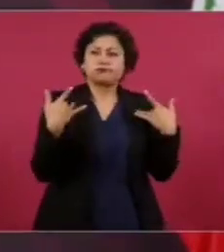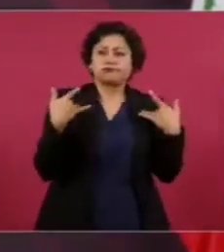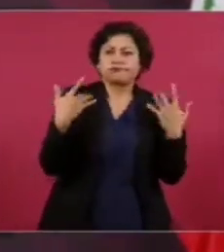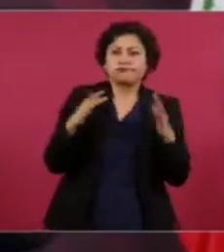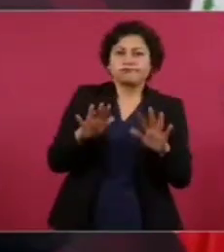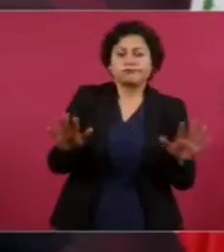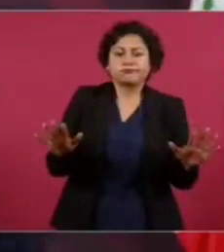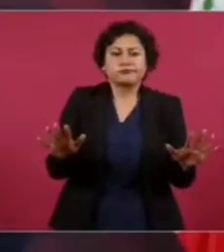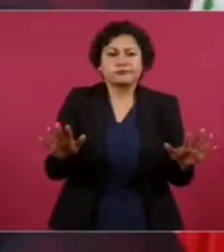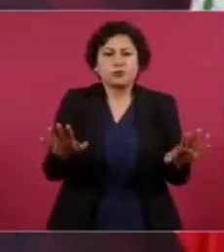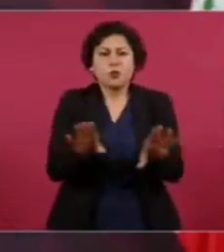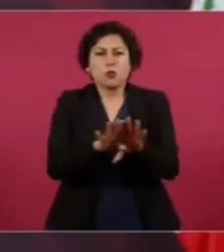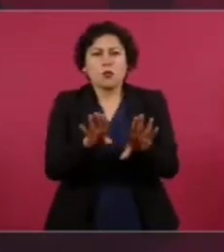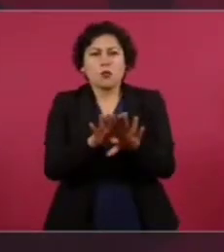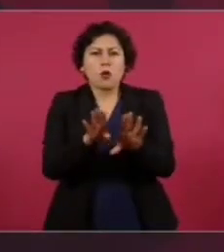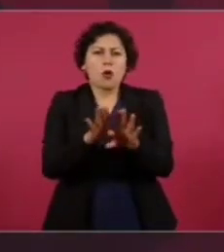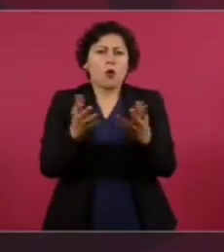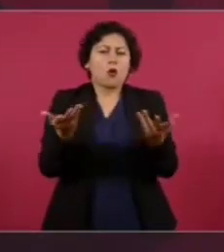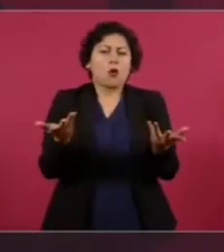como